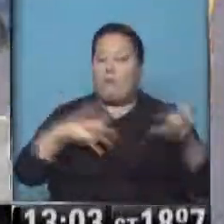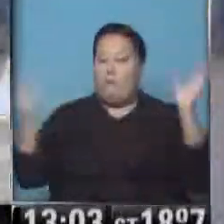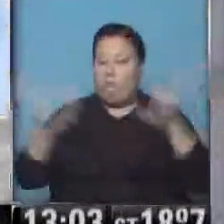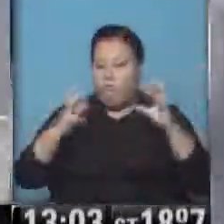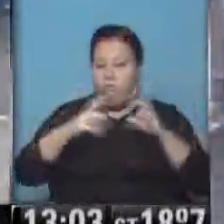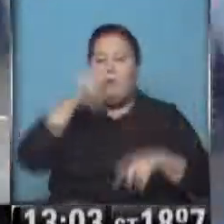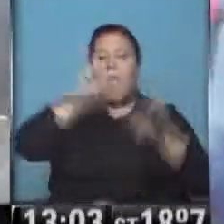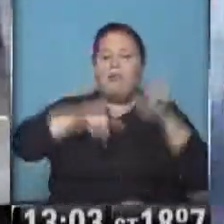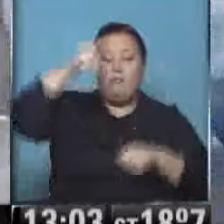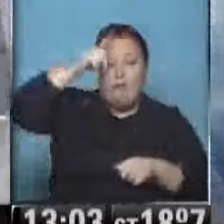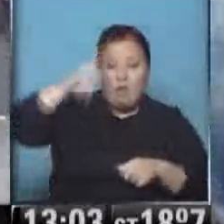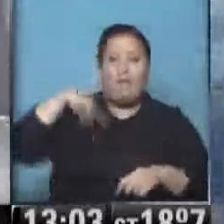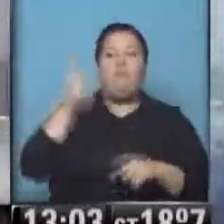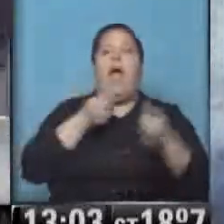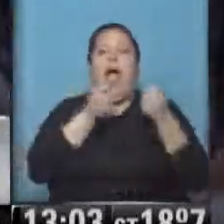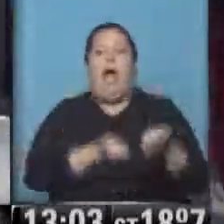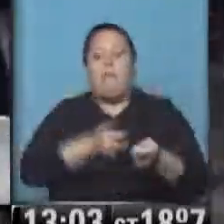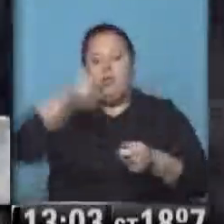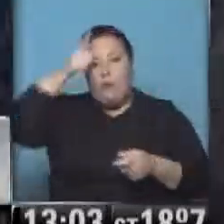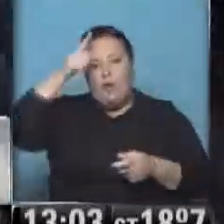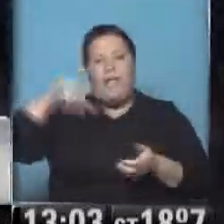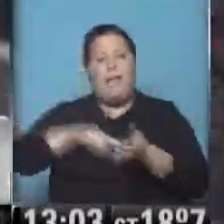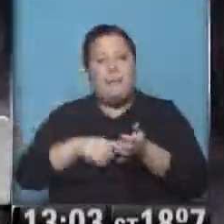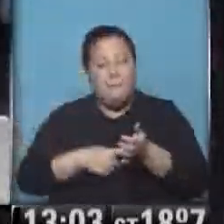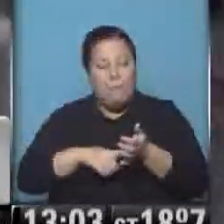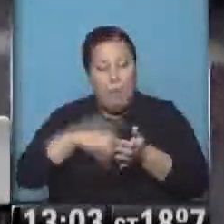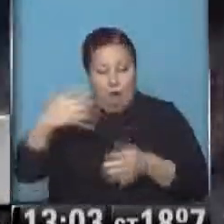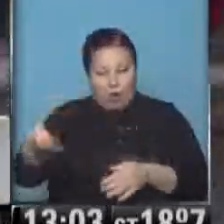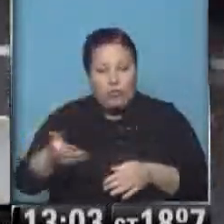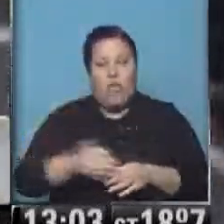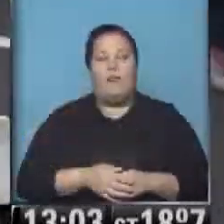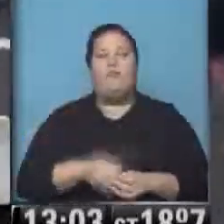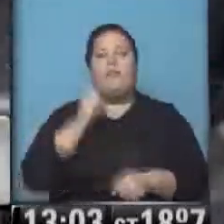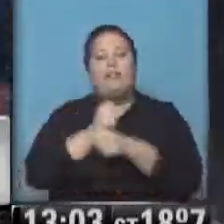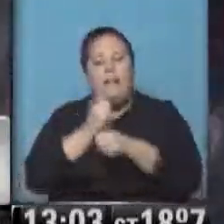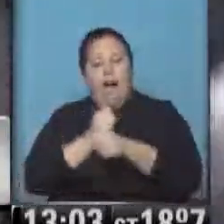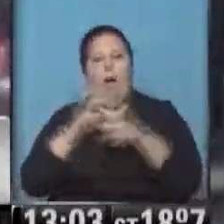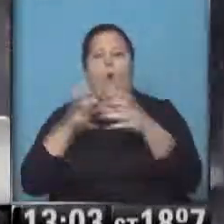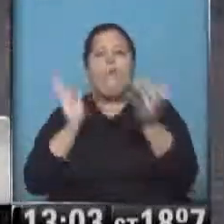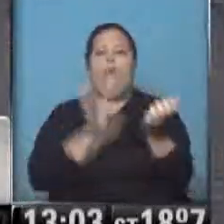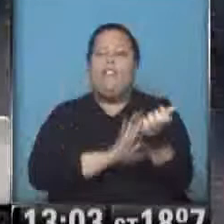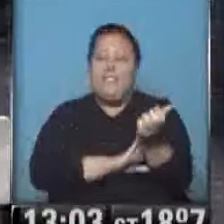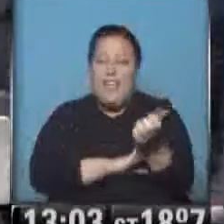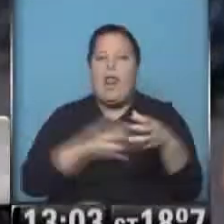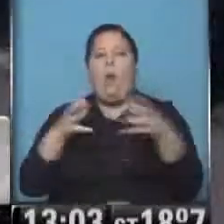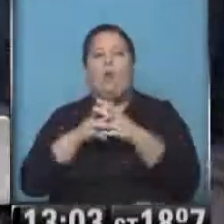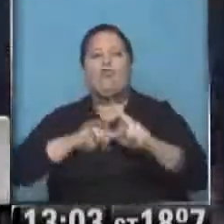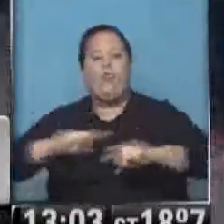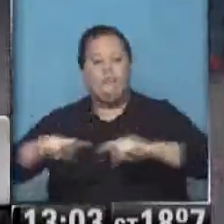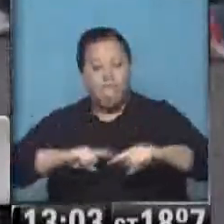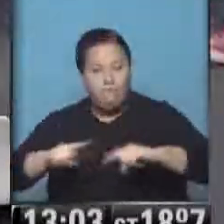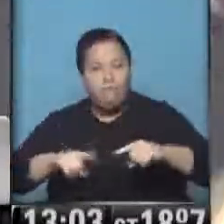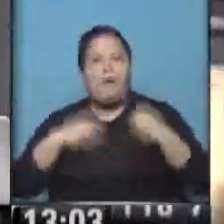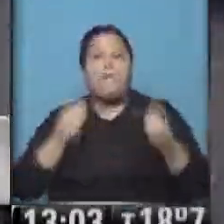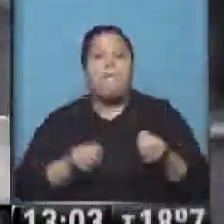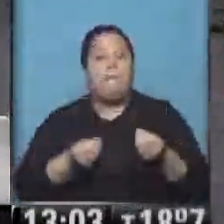la gendarmería, que luego fue apoyada por policía bonaerense, trabajadores y militantes de izquierda, acompañados por dirigentes,